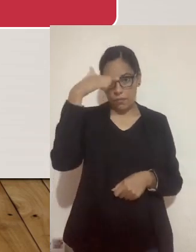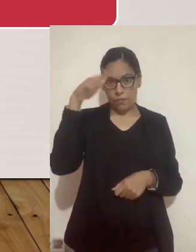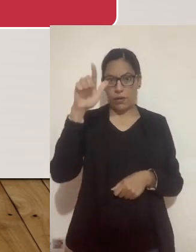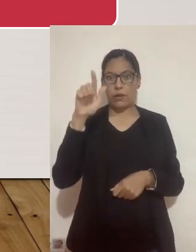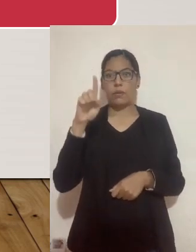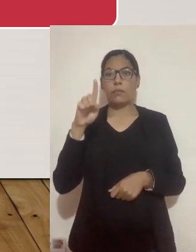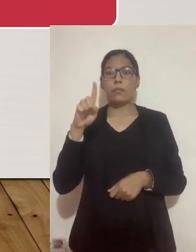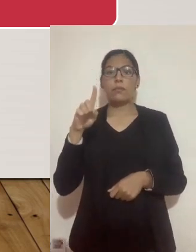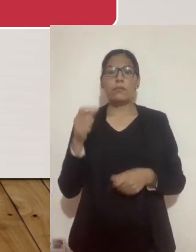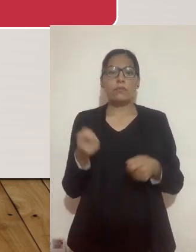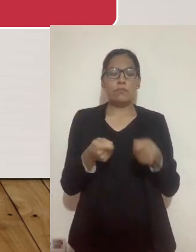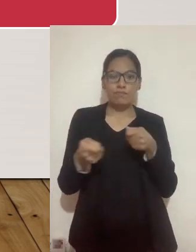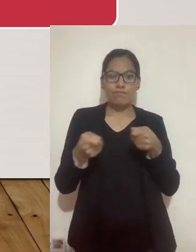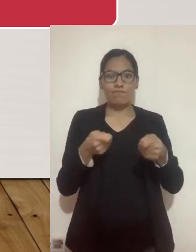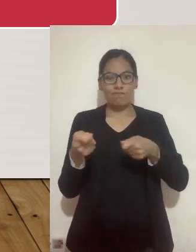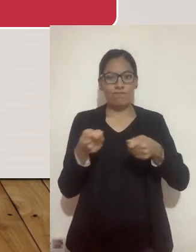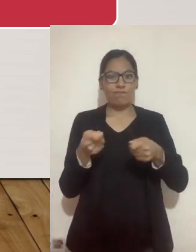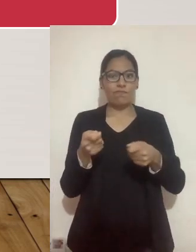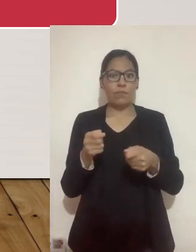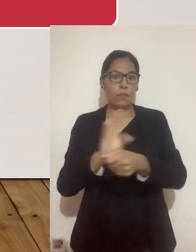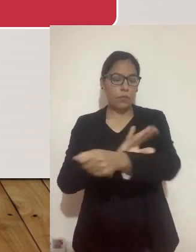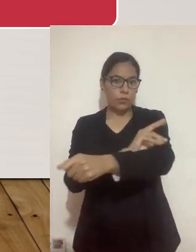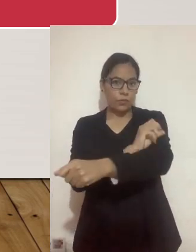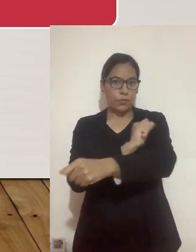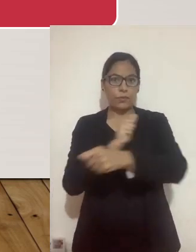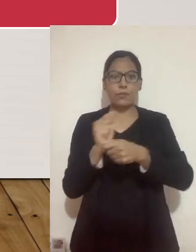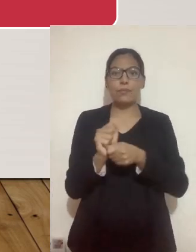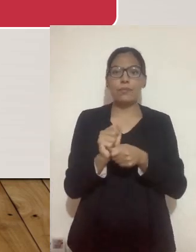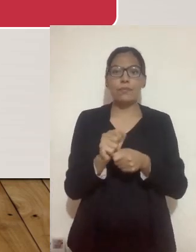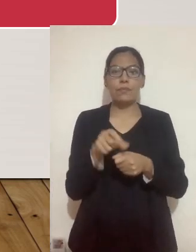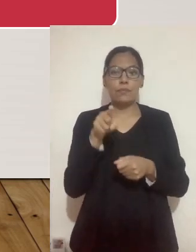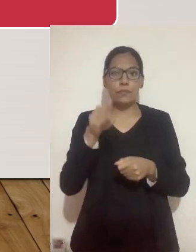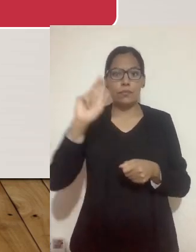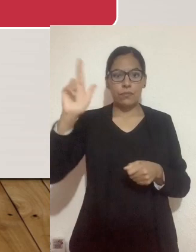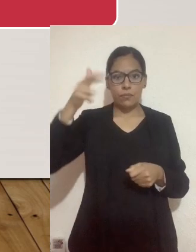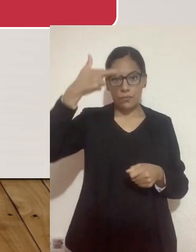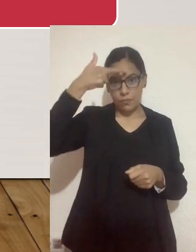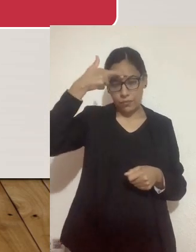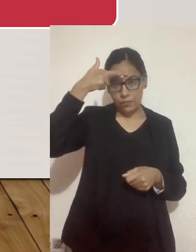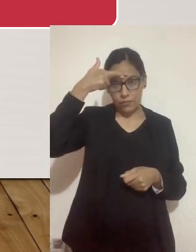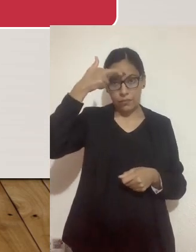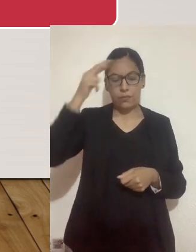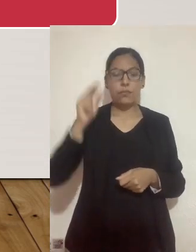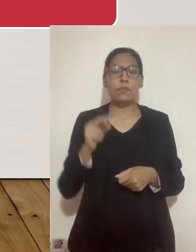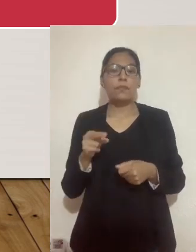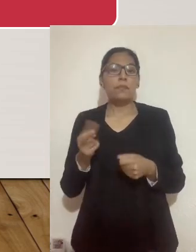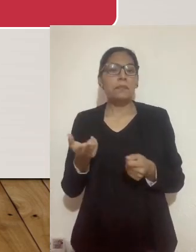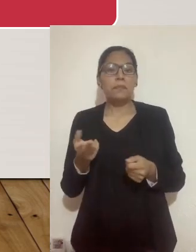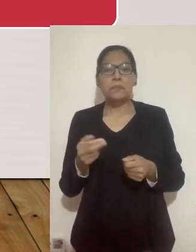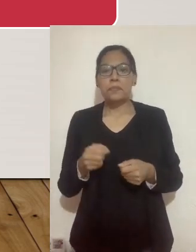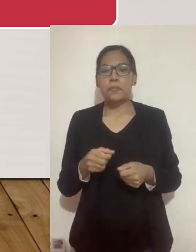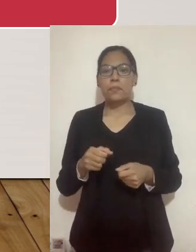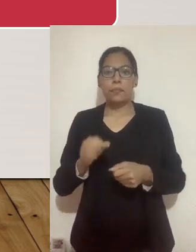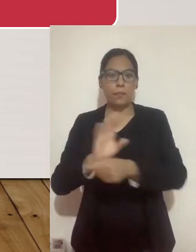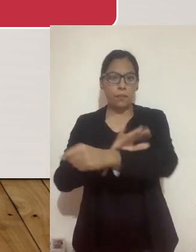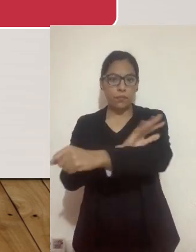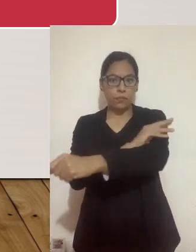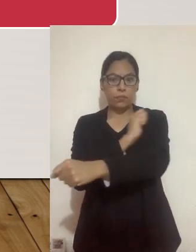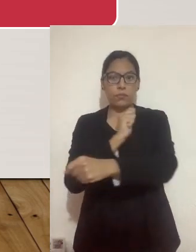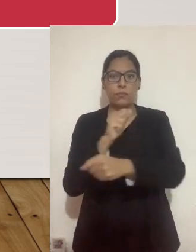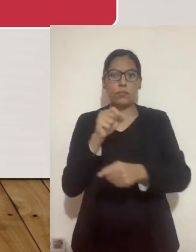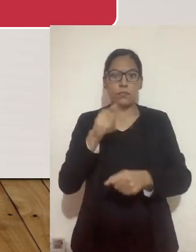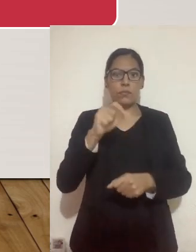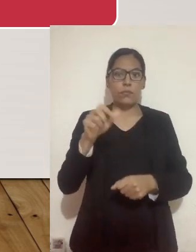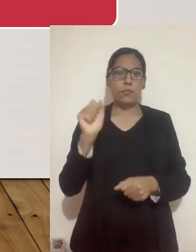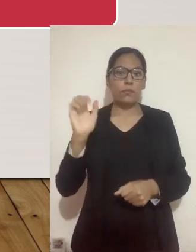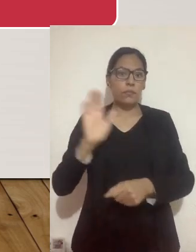Para lograr la gestión de las emociones en la educación emocional, debemos recordar que las